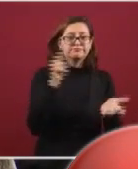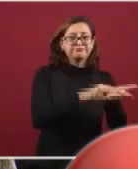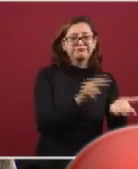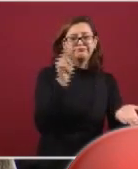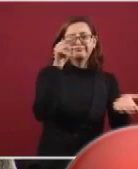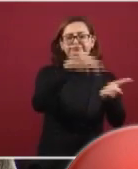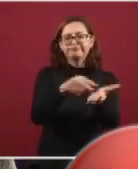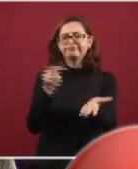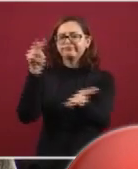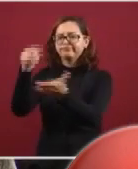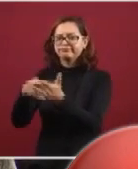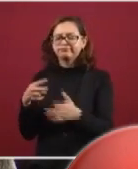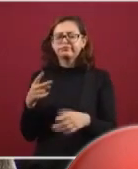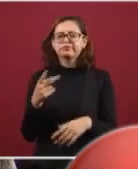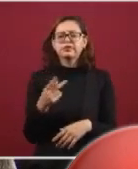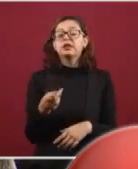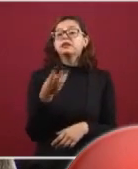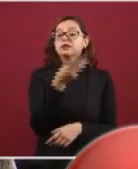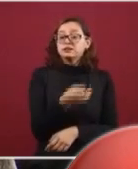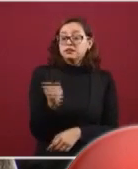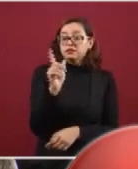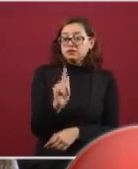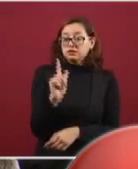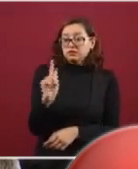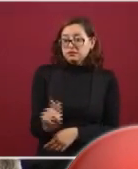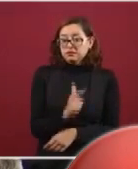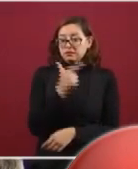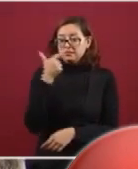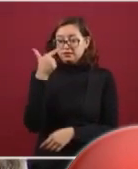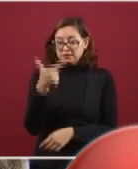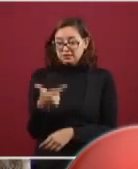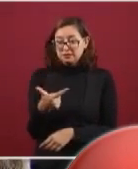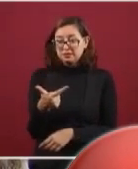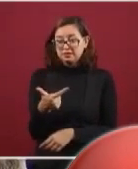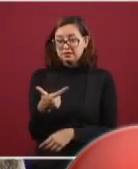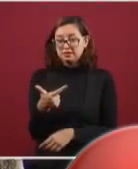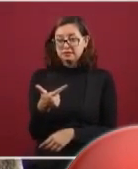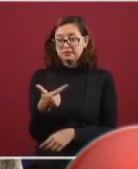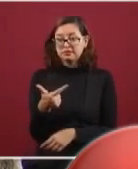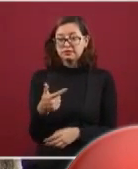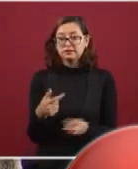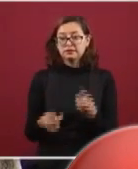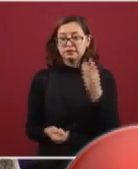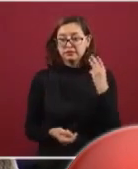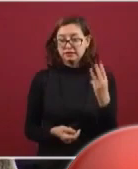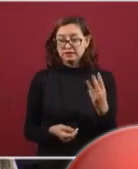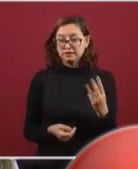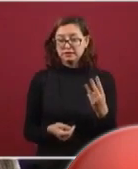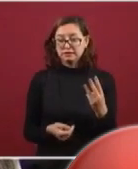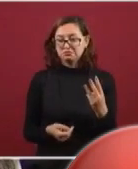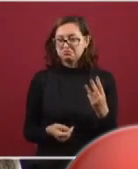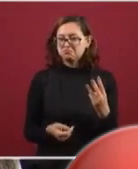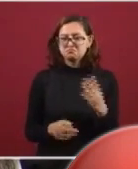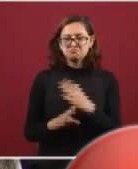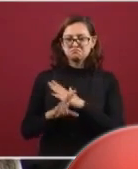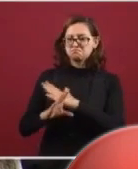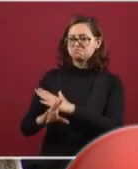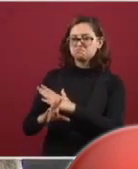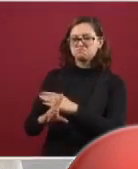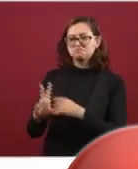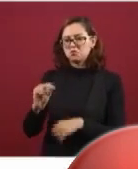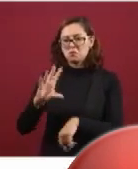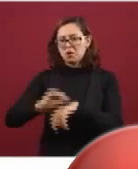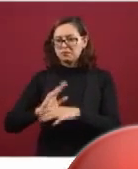la siguiente presentación. De esas 377 visitas, 3 se negaron a ser